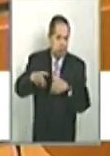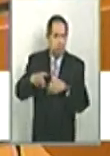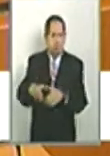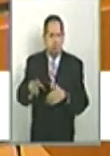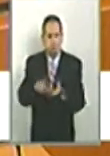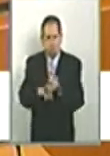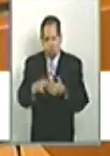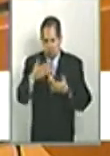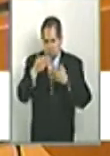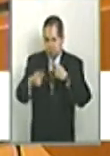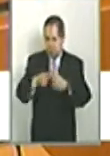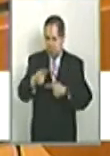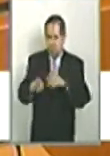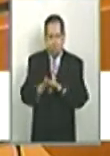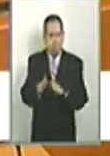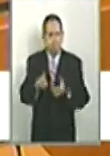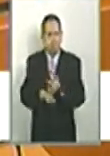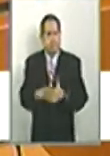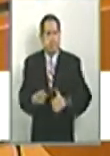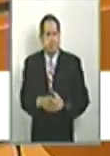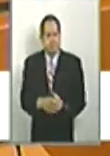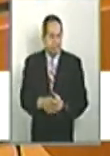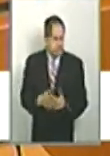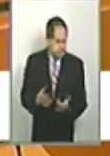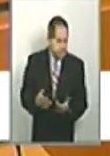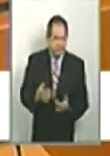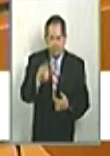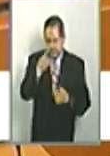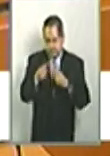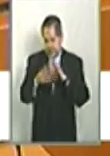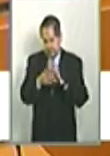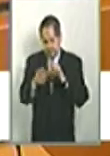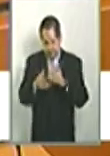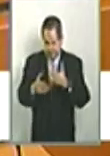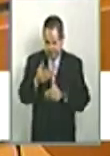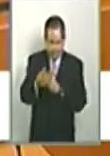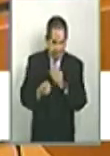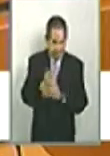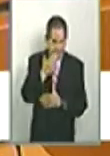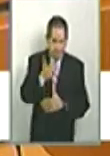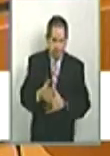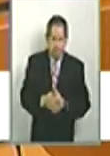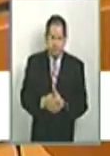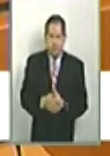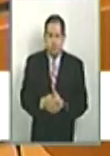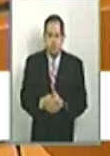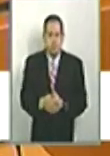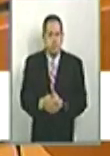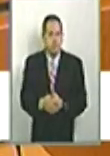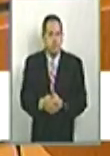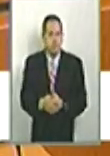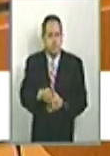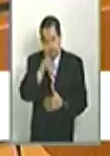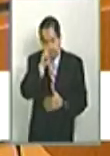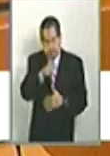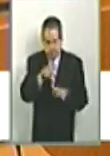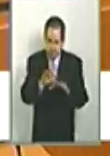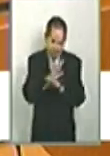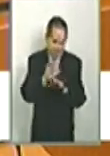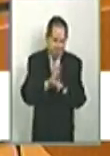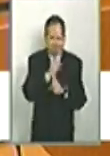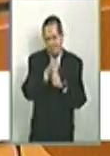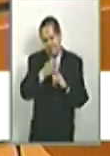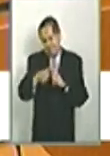con mucha creatividad y ánimo positivo para que esto saliera adelante. Se reformaron